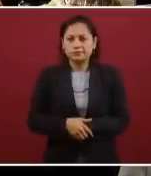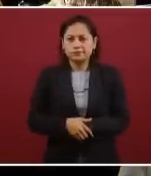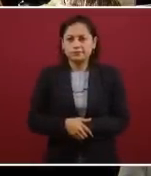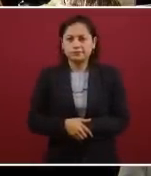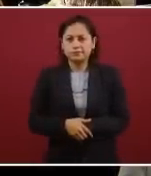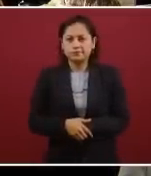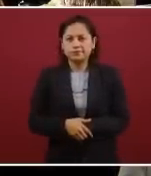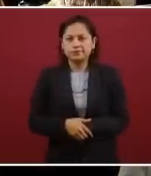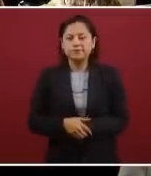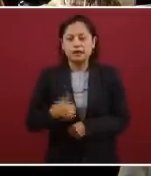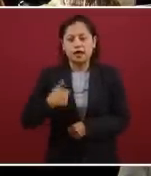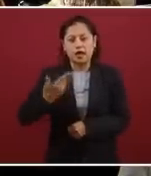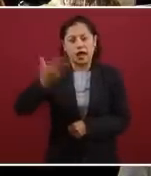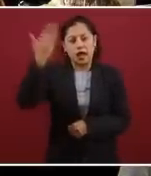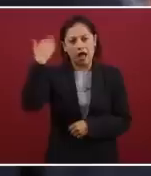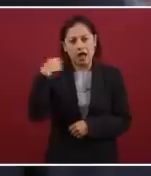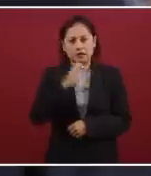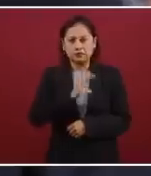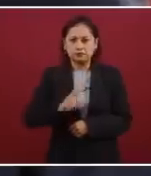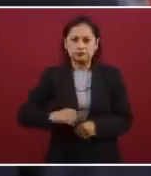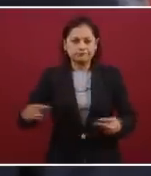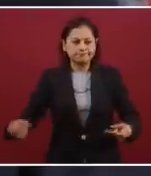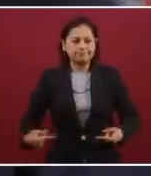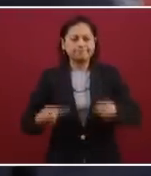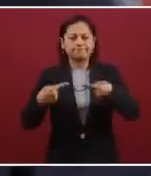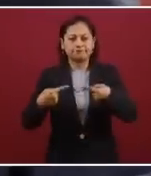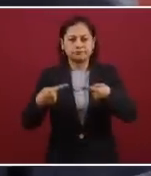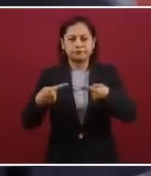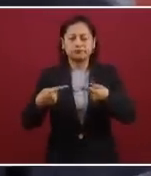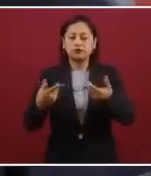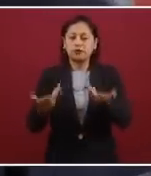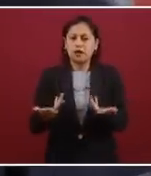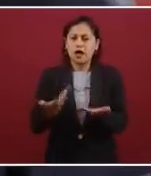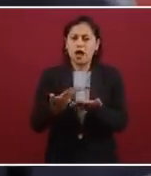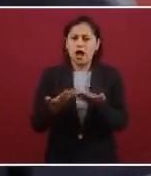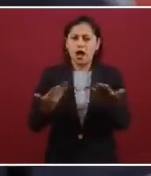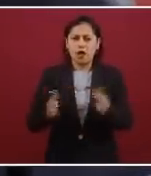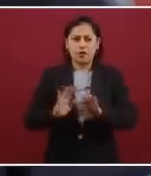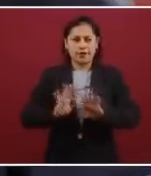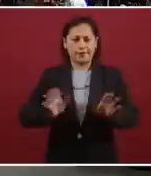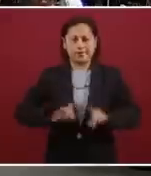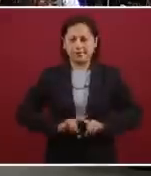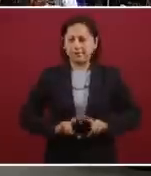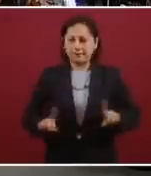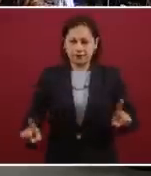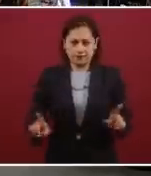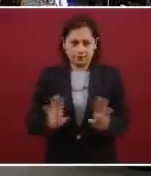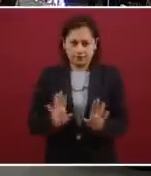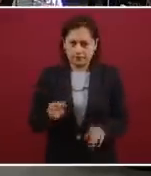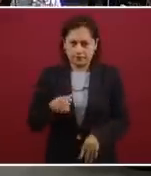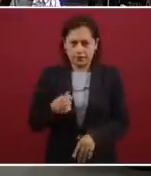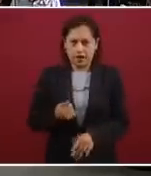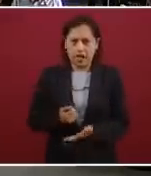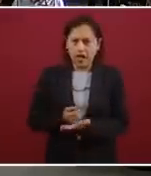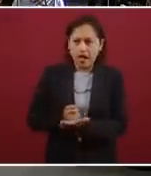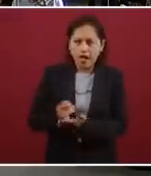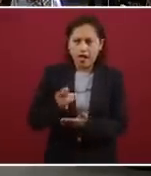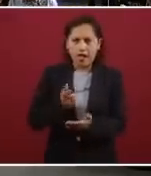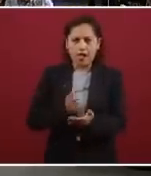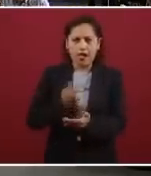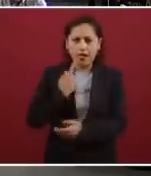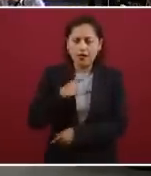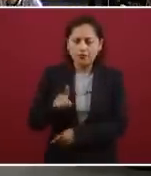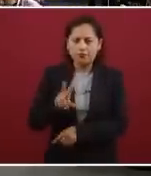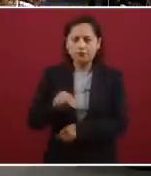cuando fui opositor. Ahora ya no me corresponde, ya ahora no puedo hacer eso. Y por último, en cuanto a la